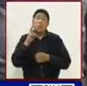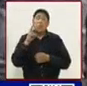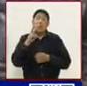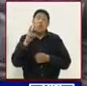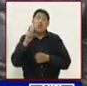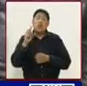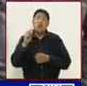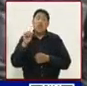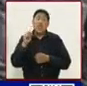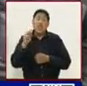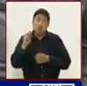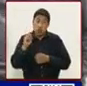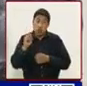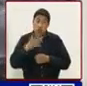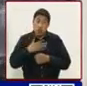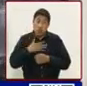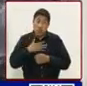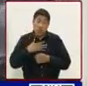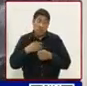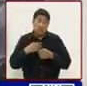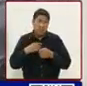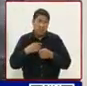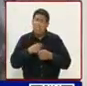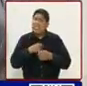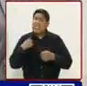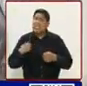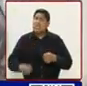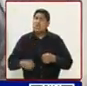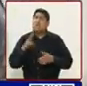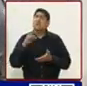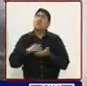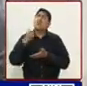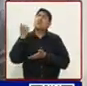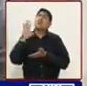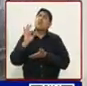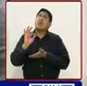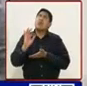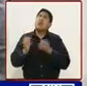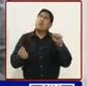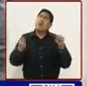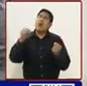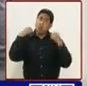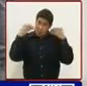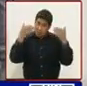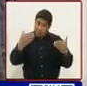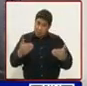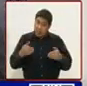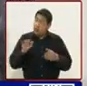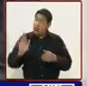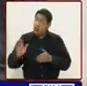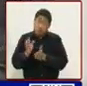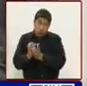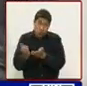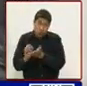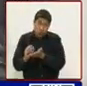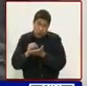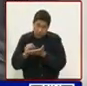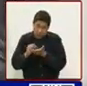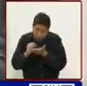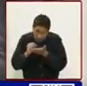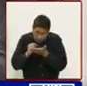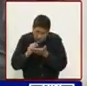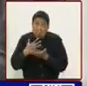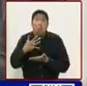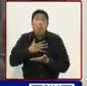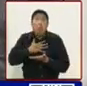de mí es marca Kinlo, modelo 2019. Y en el cuaderno que lo tenían, está mi